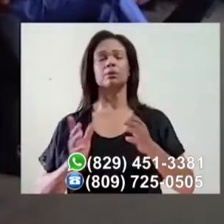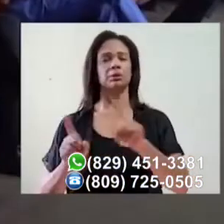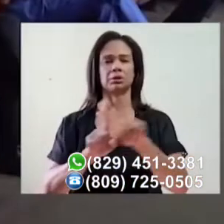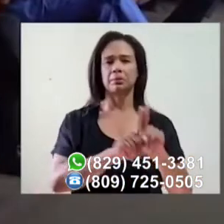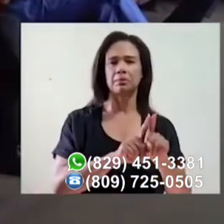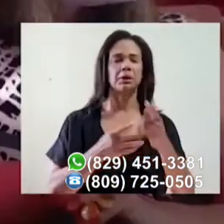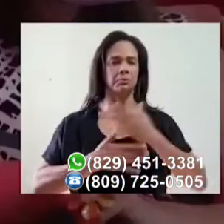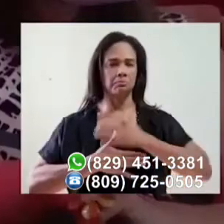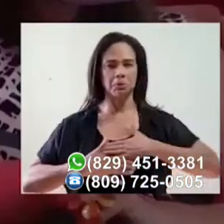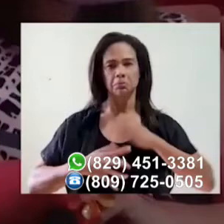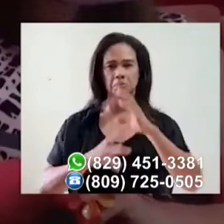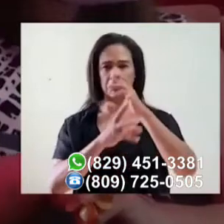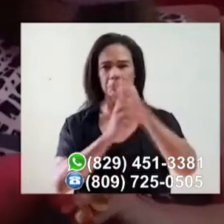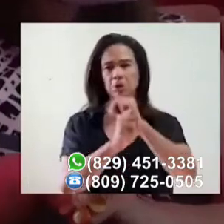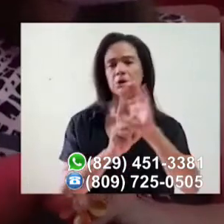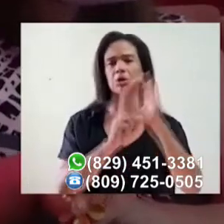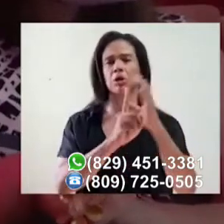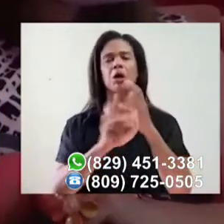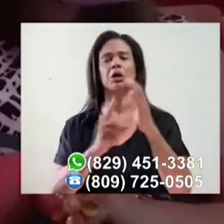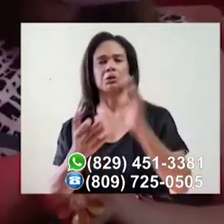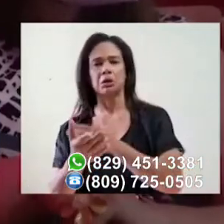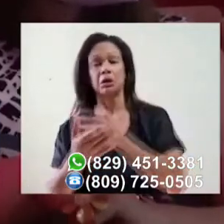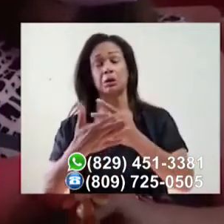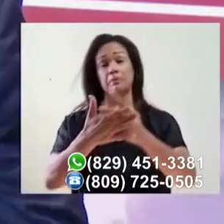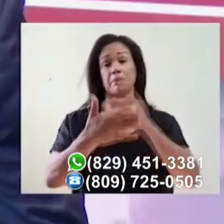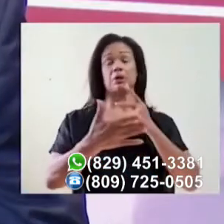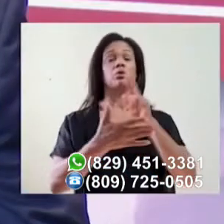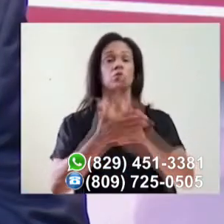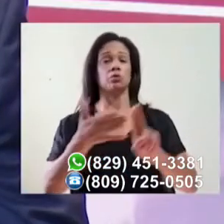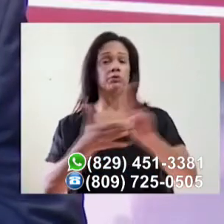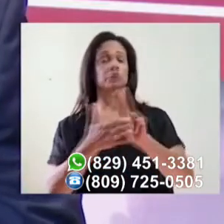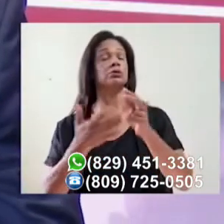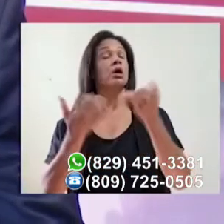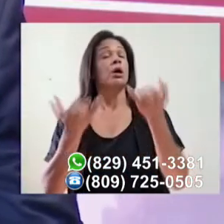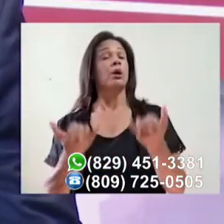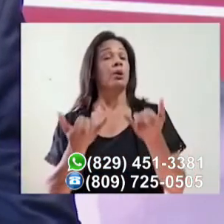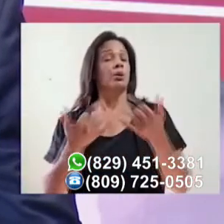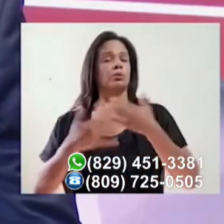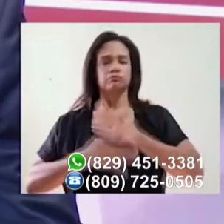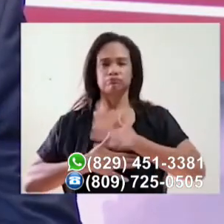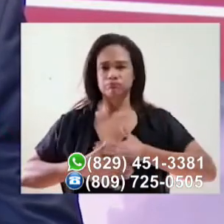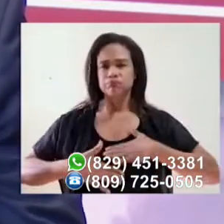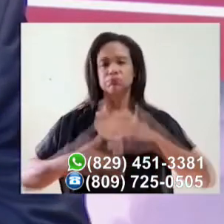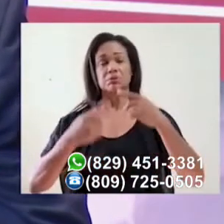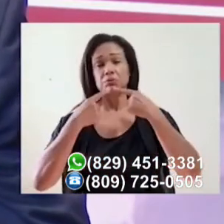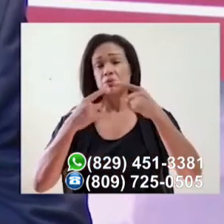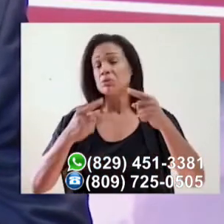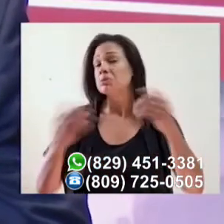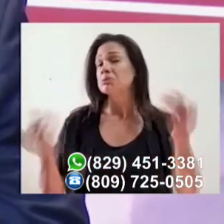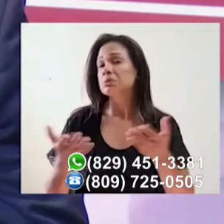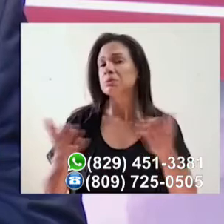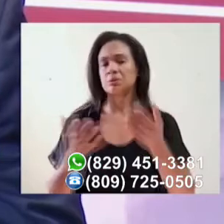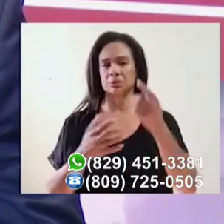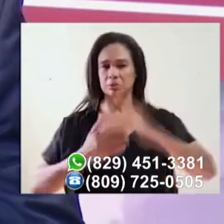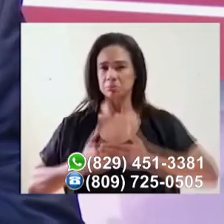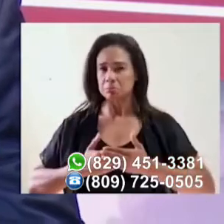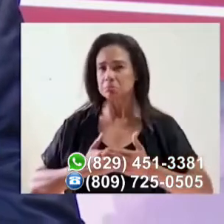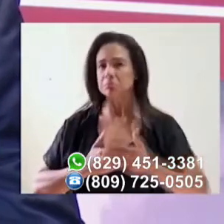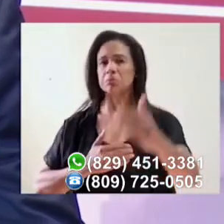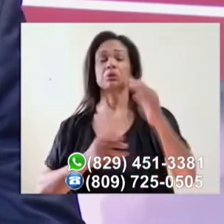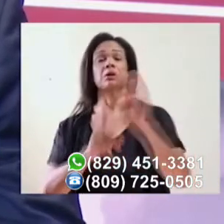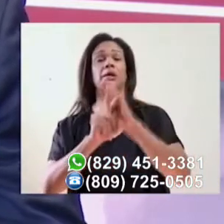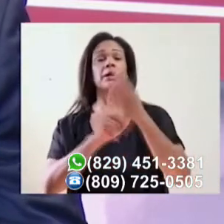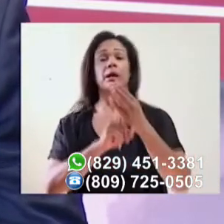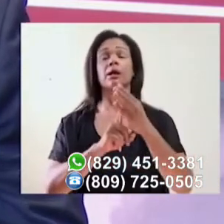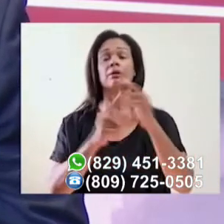alta incidencia de el coronavirus en las últimas cuatro semanas los ocho municipios que vuelven a la modalidad a